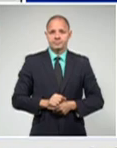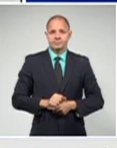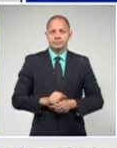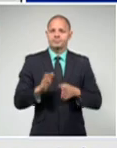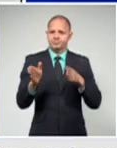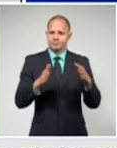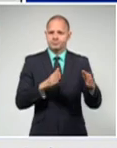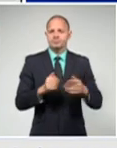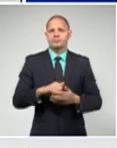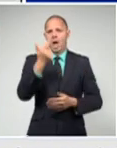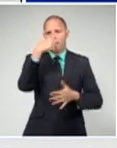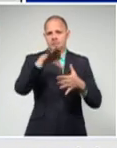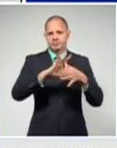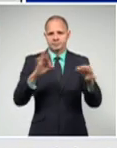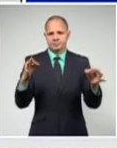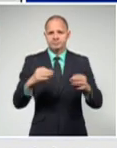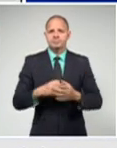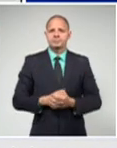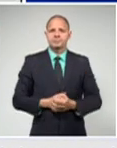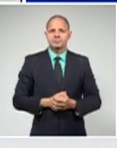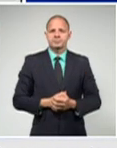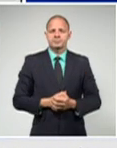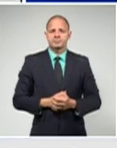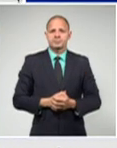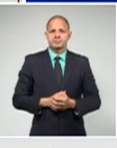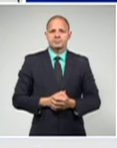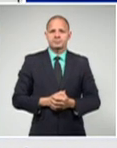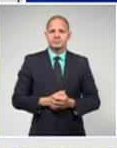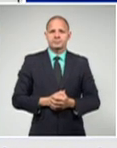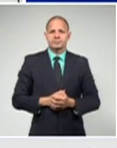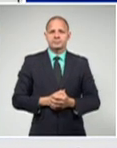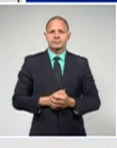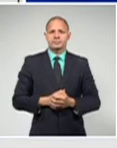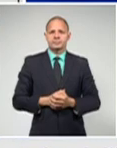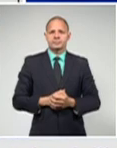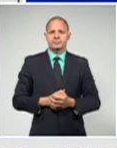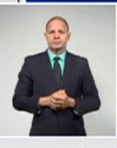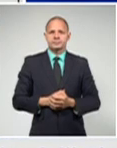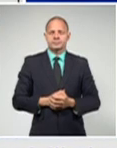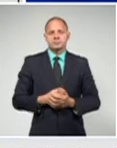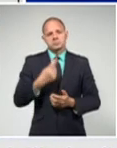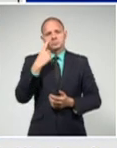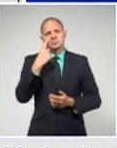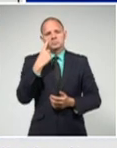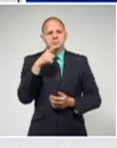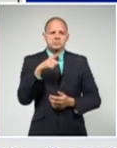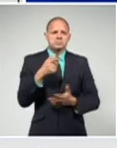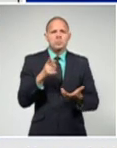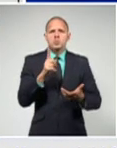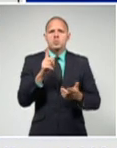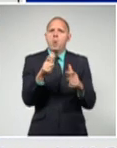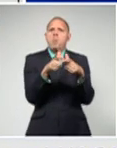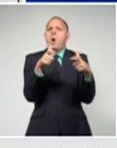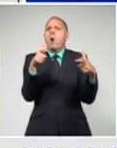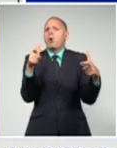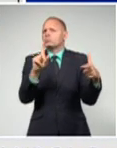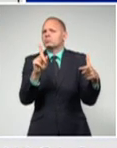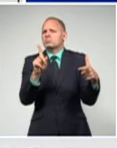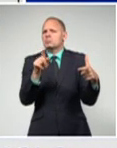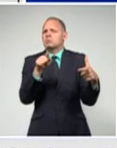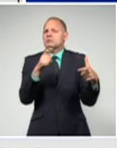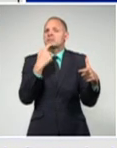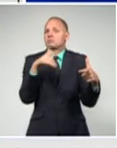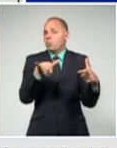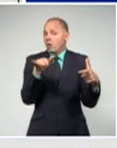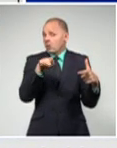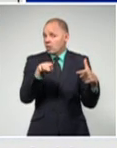Artemisa, provincia que, si bien no tiene un incremento sustancial, sin embargo se mantiene con cifras